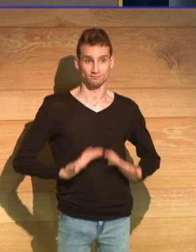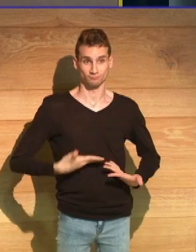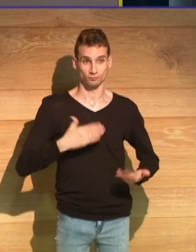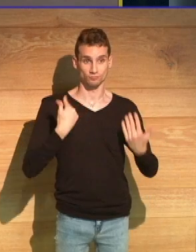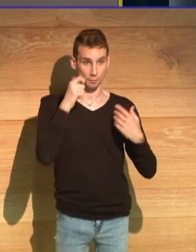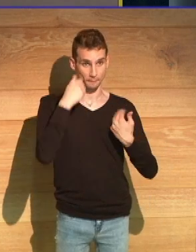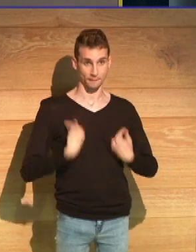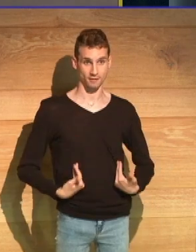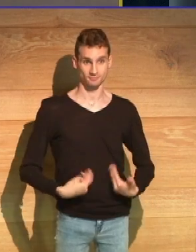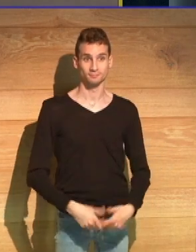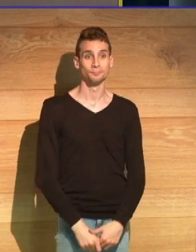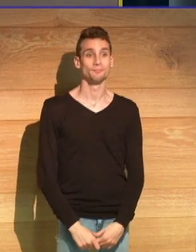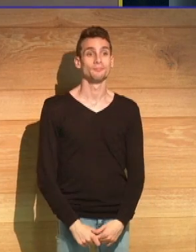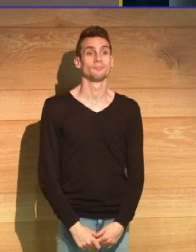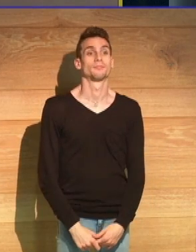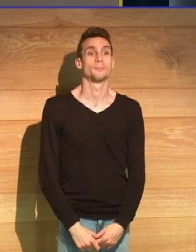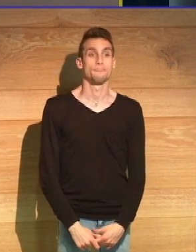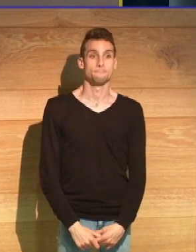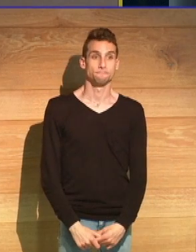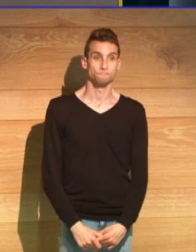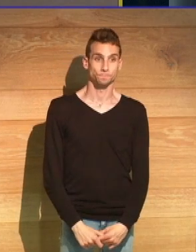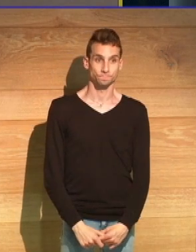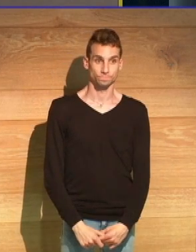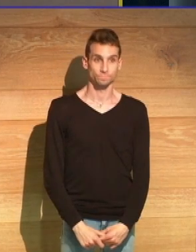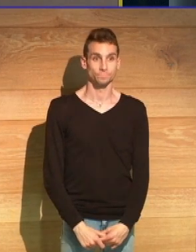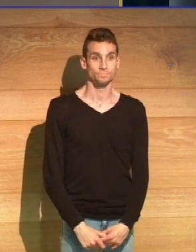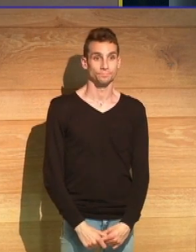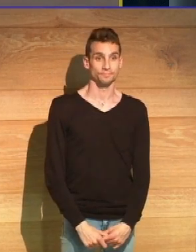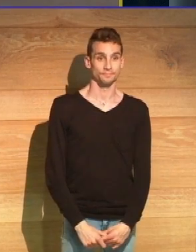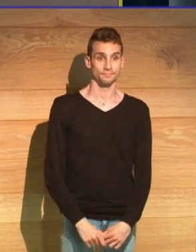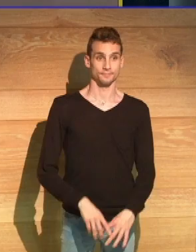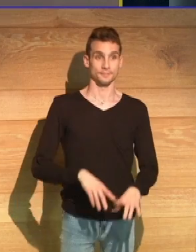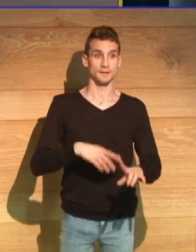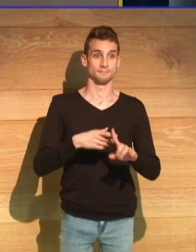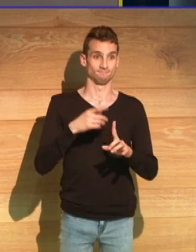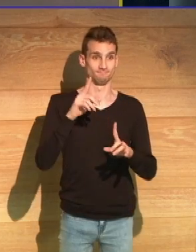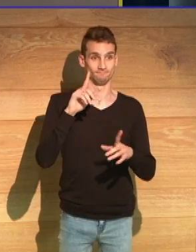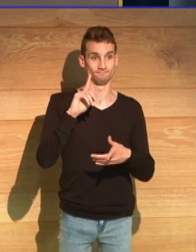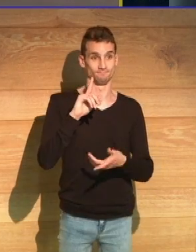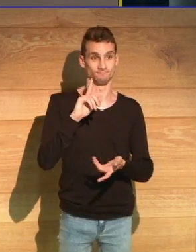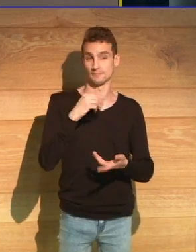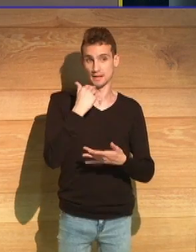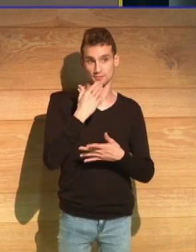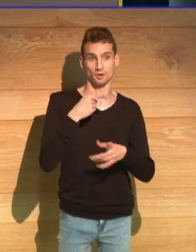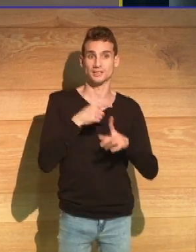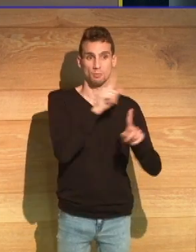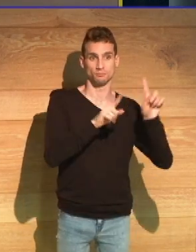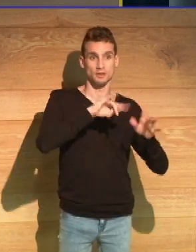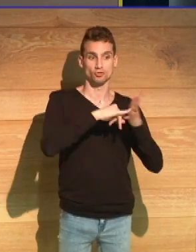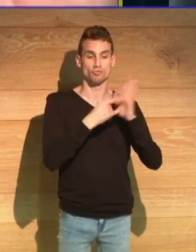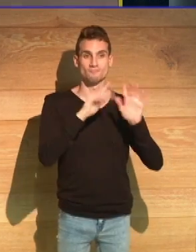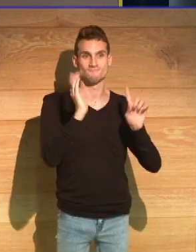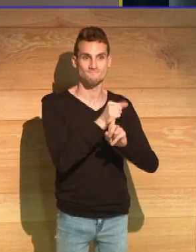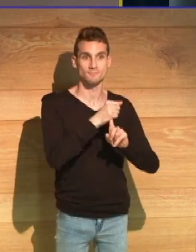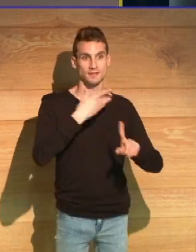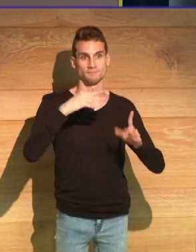y nuestro maltratamiento de las cosas para llegar este virus adentro de nosotros, pero también este